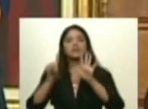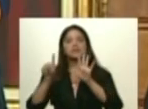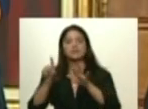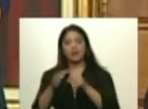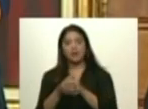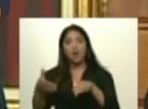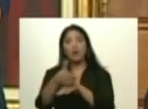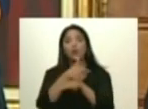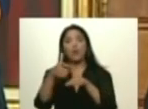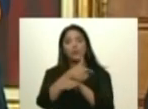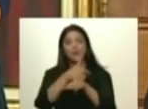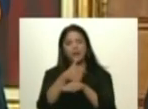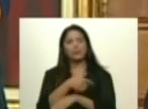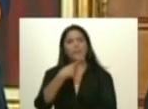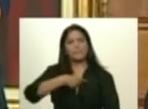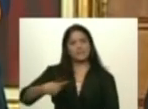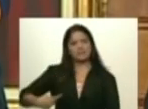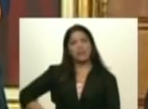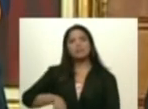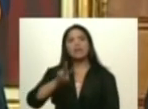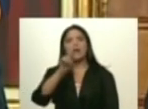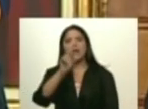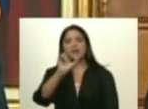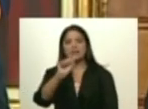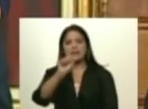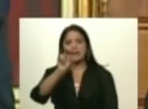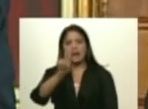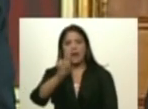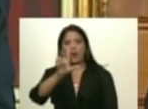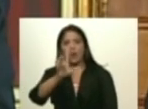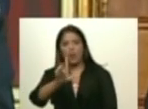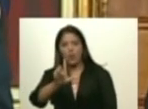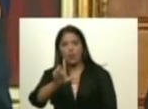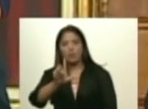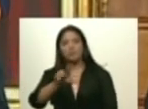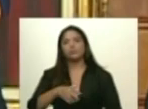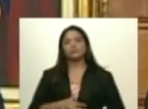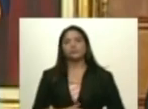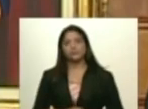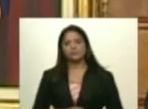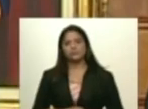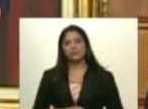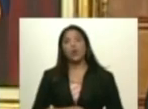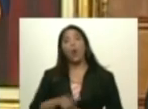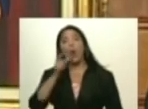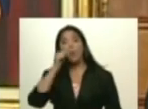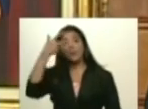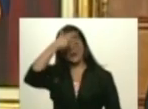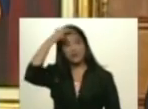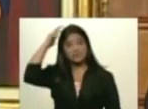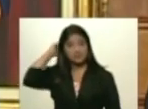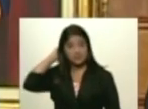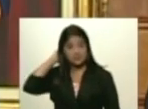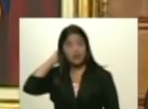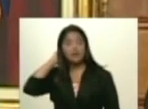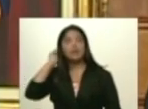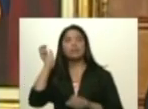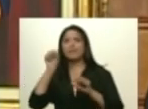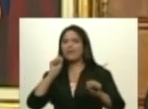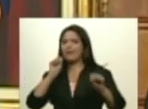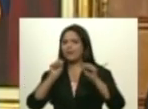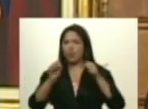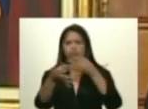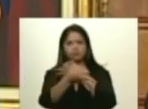el gobierno de Raúl León y Marco Falcón Briceño, canciller de entonces, que hizo una defensa